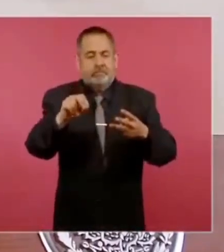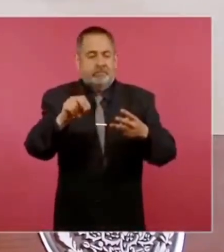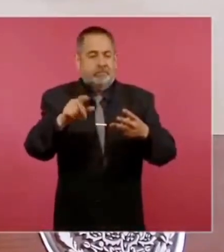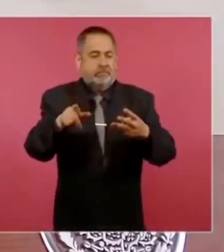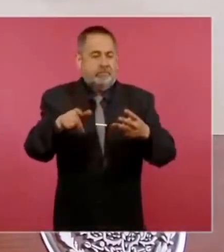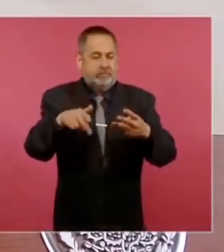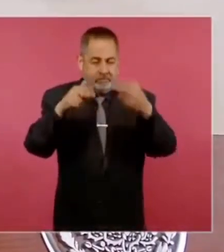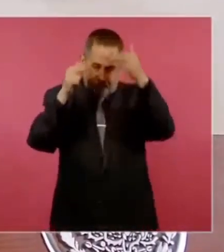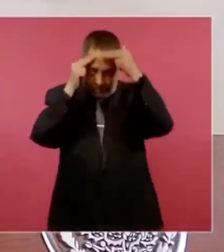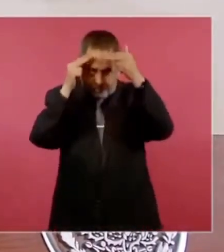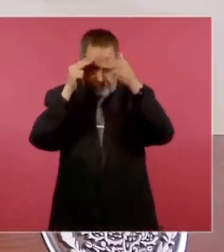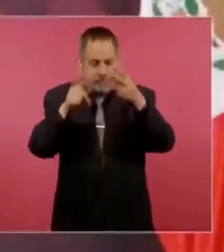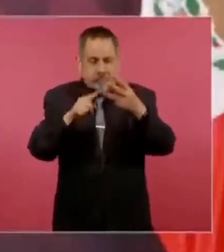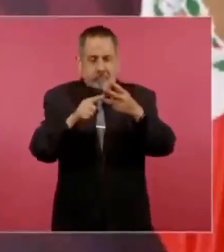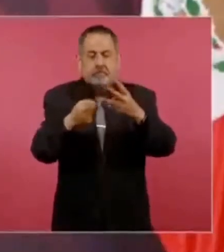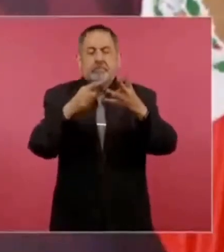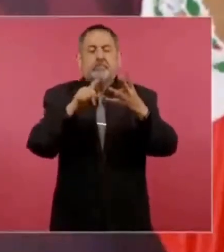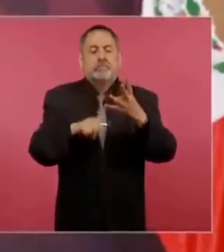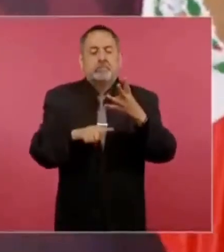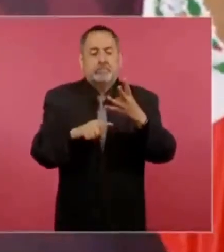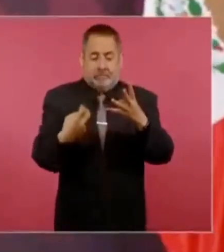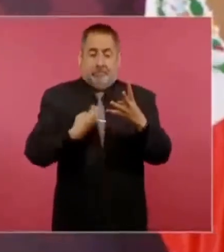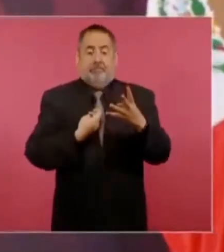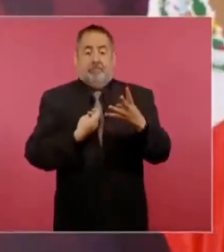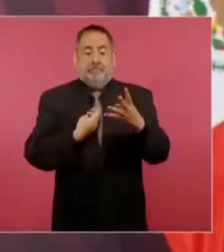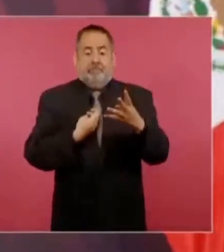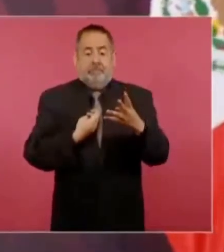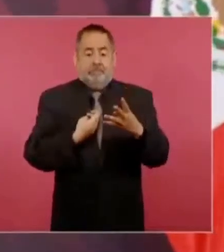Chávez, y por último el dirigido a mi persona,